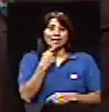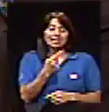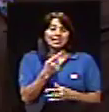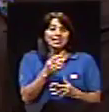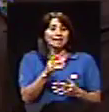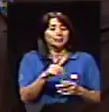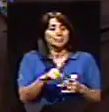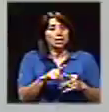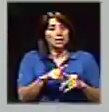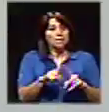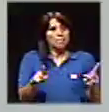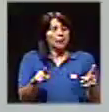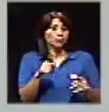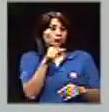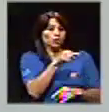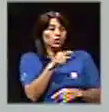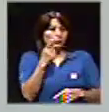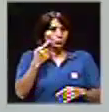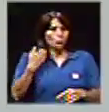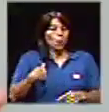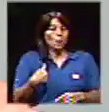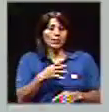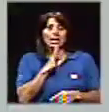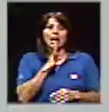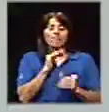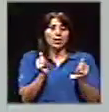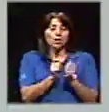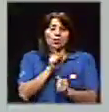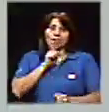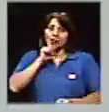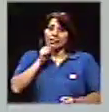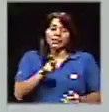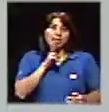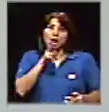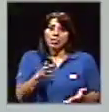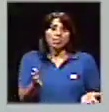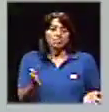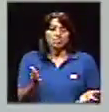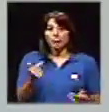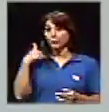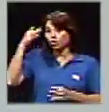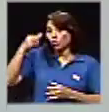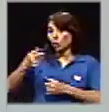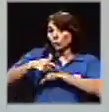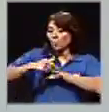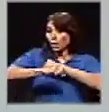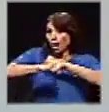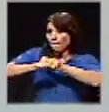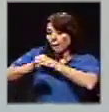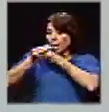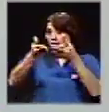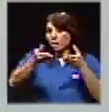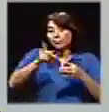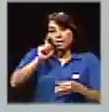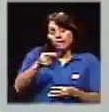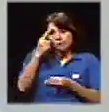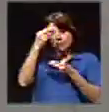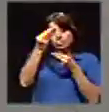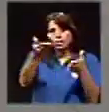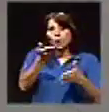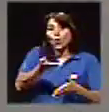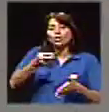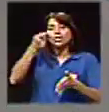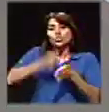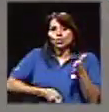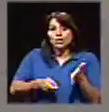usted es un hombre que habla con la verdad y entonces... Pareció que las campañas deben ser para decirle a la gente las cosas duras. En un